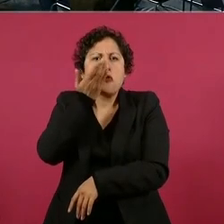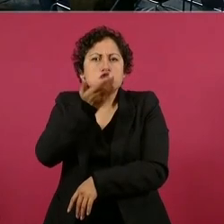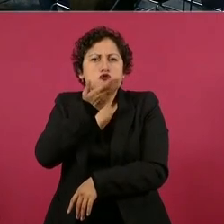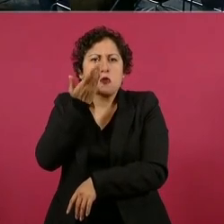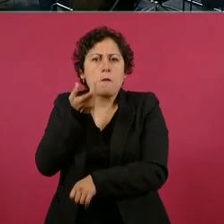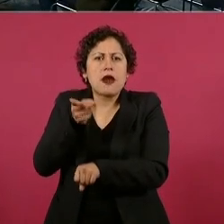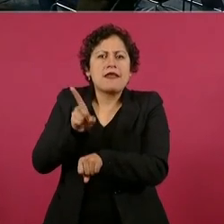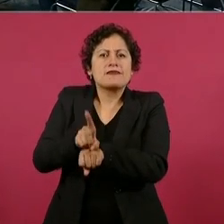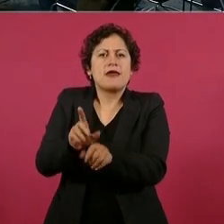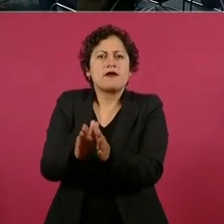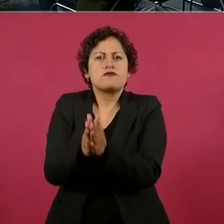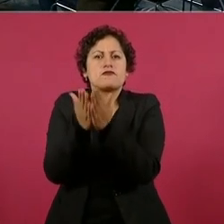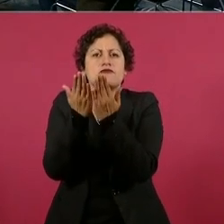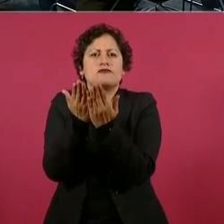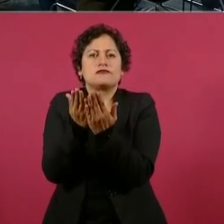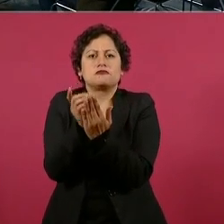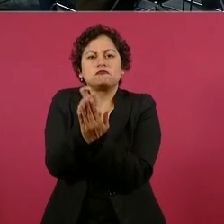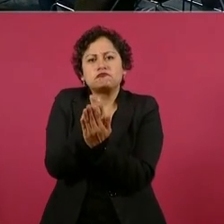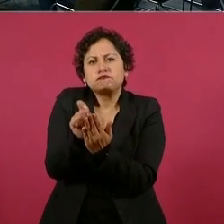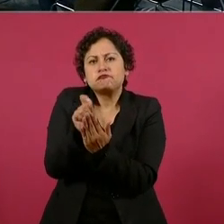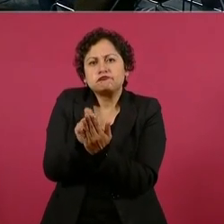Yo a veces